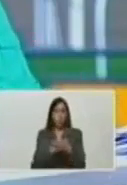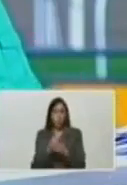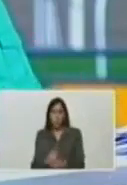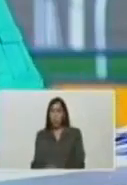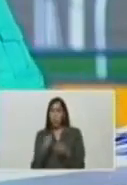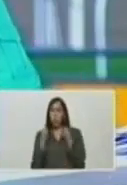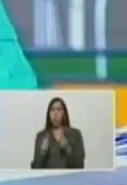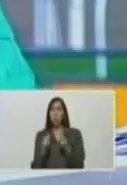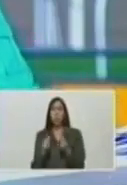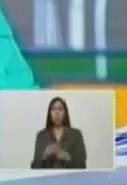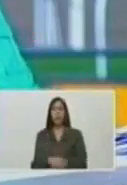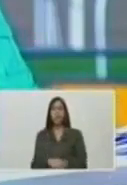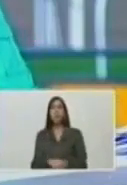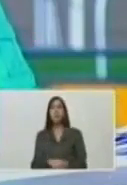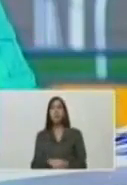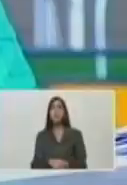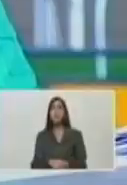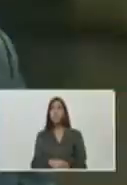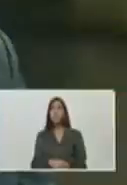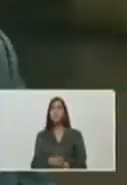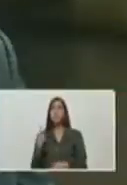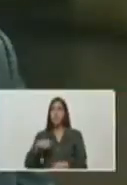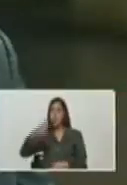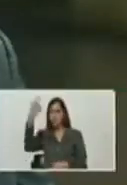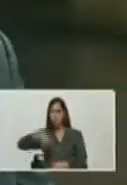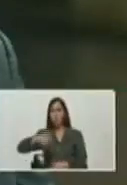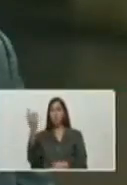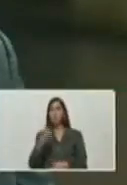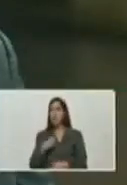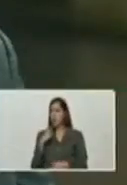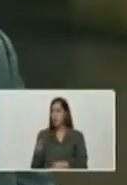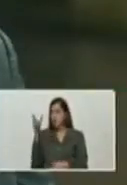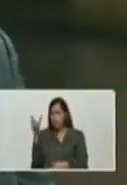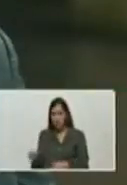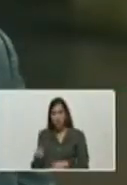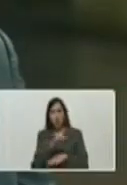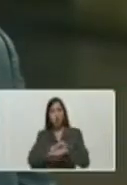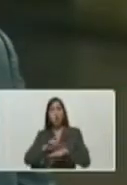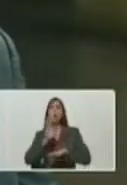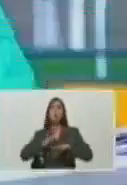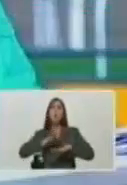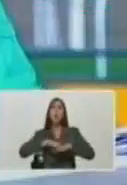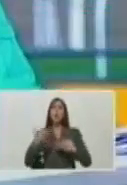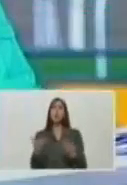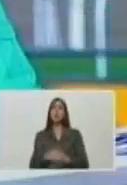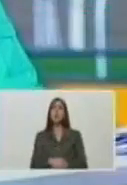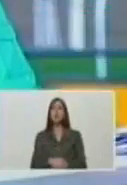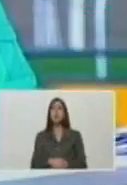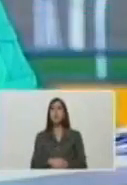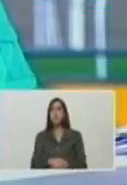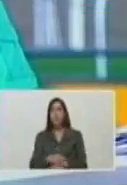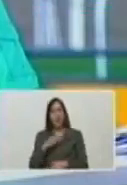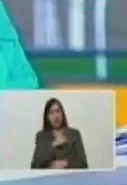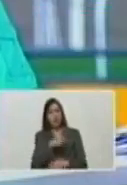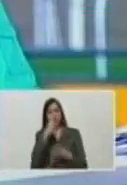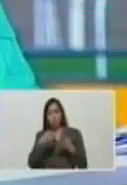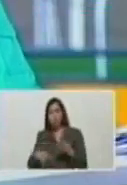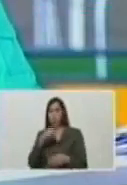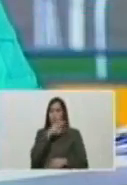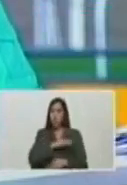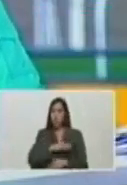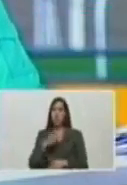intensa, y tenemos con qué, como dice Yelitza, tenemos con qué, ¿por qué? Porque tenemos las misiones sociales,